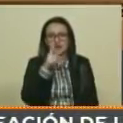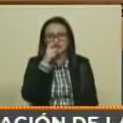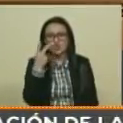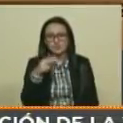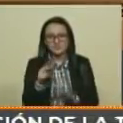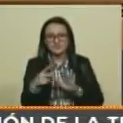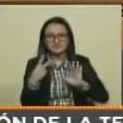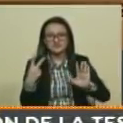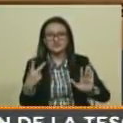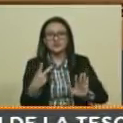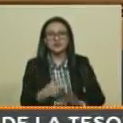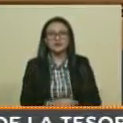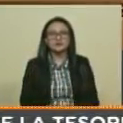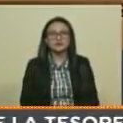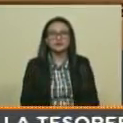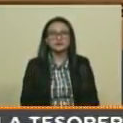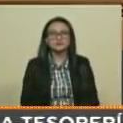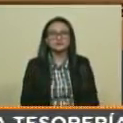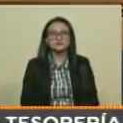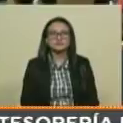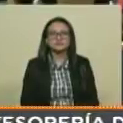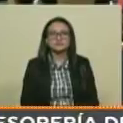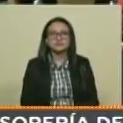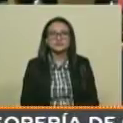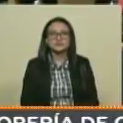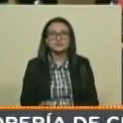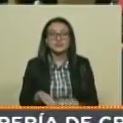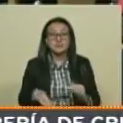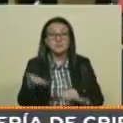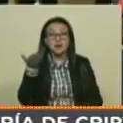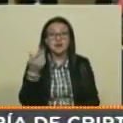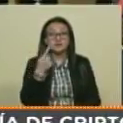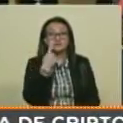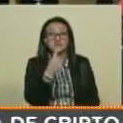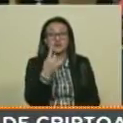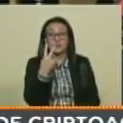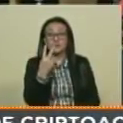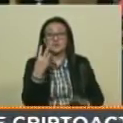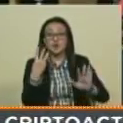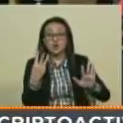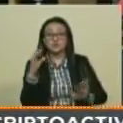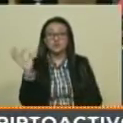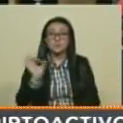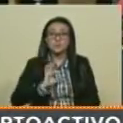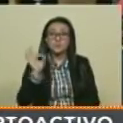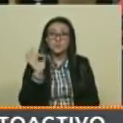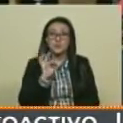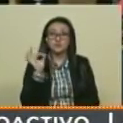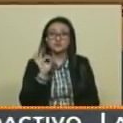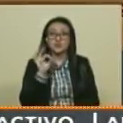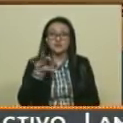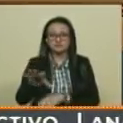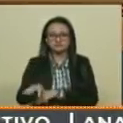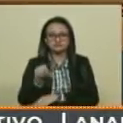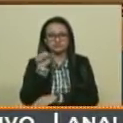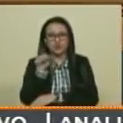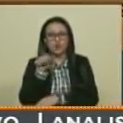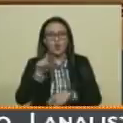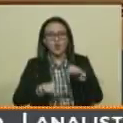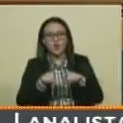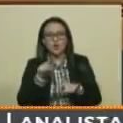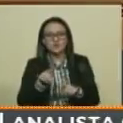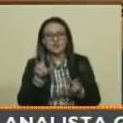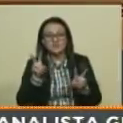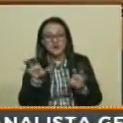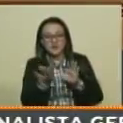2017, aumentamos en un 128% las incautaciones de bienes por casos de corrupción